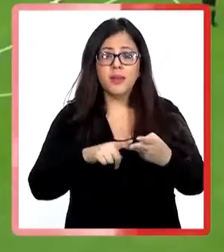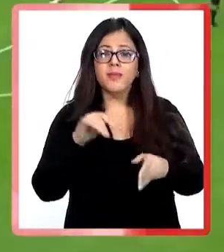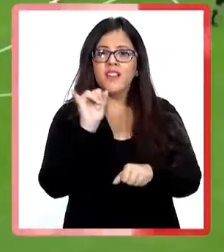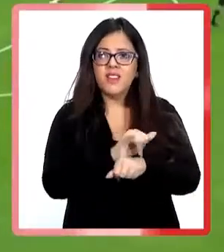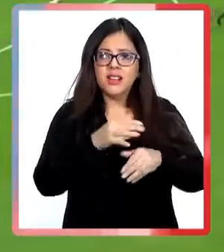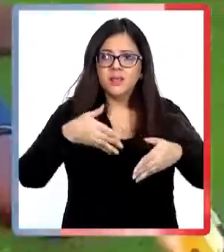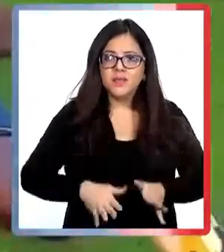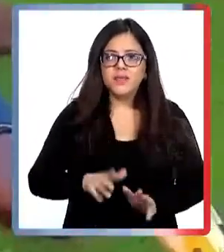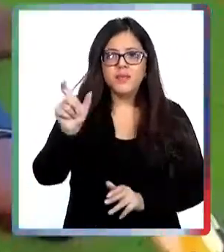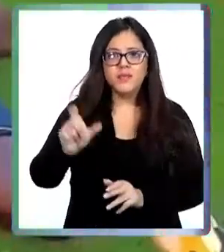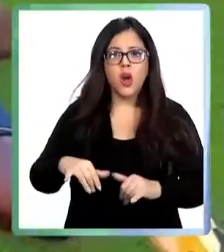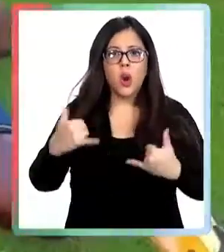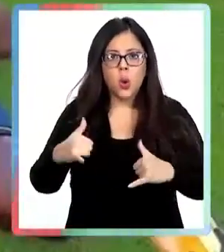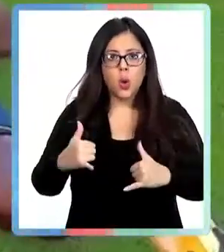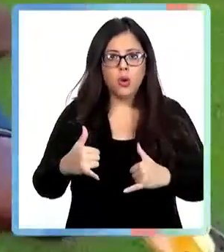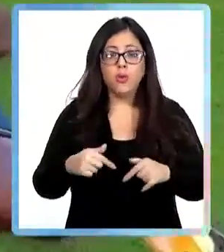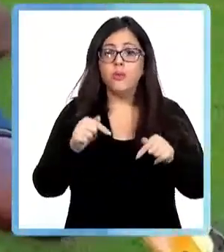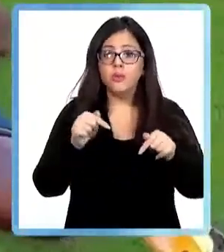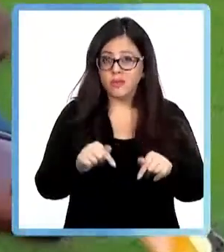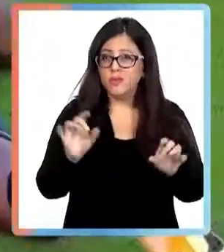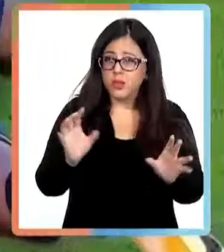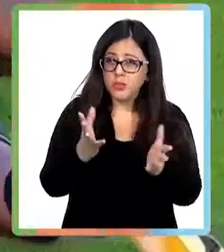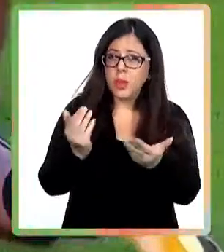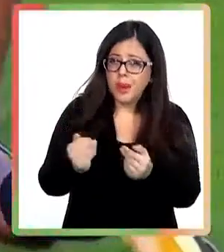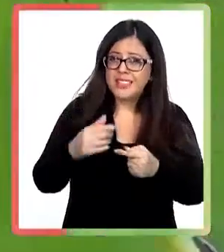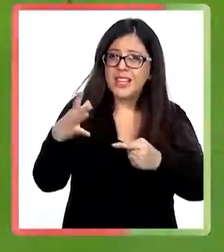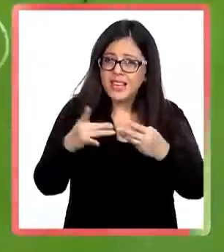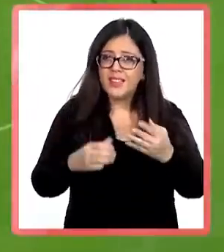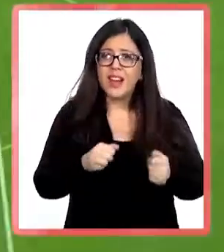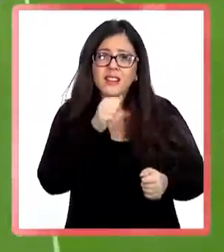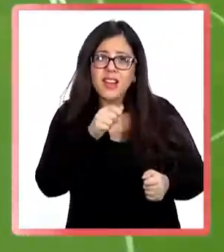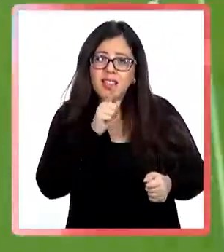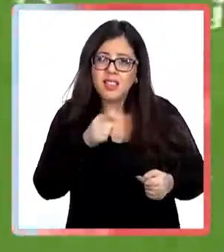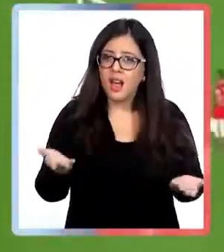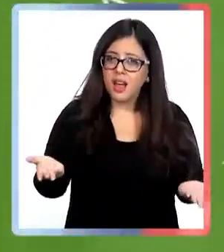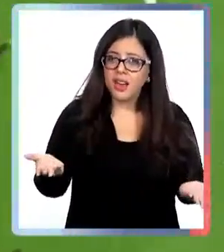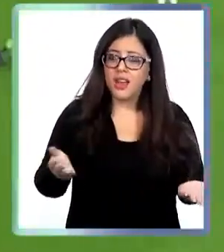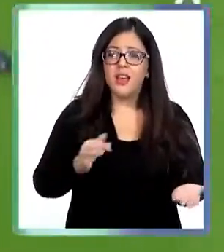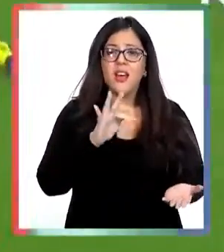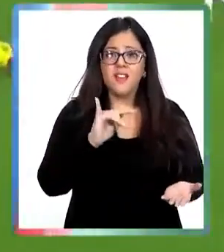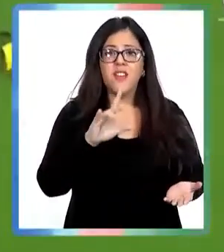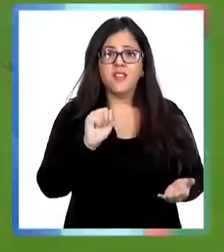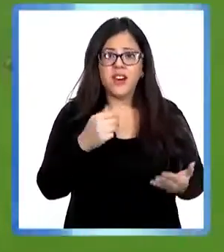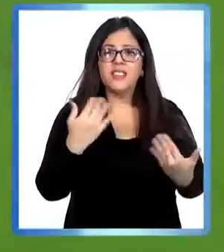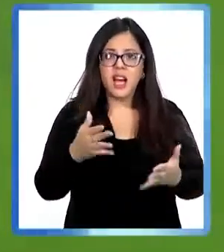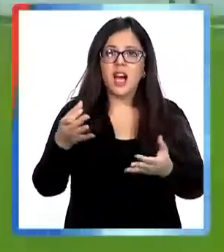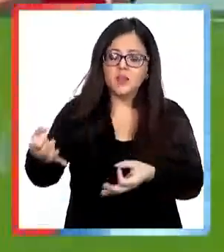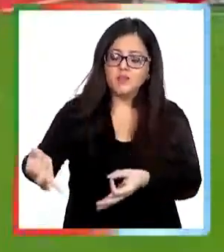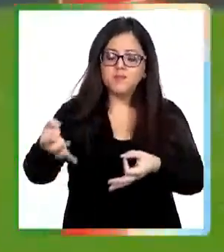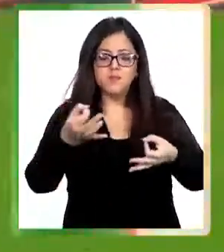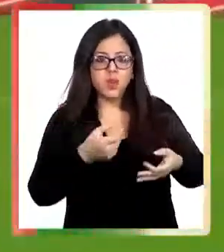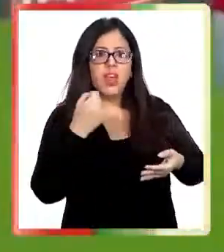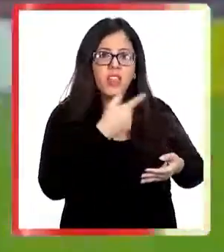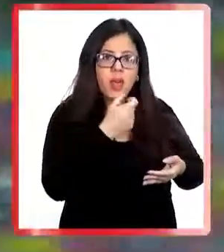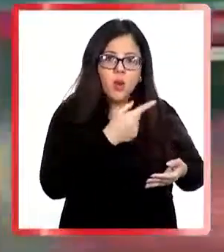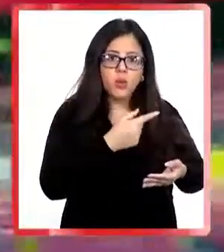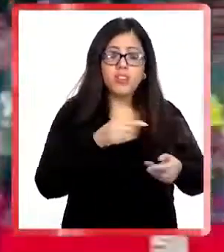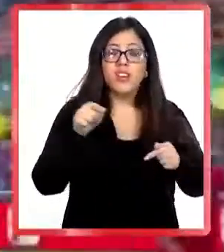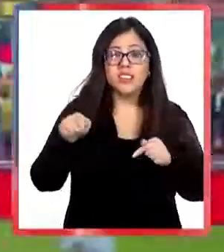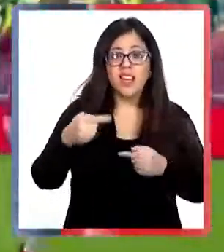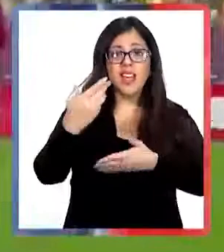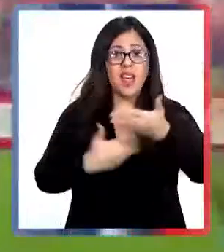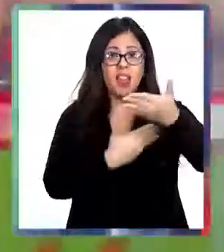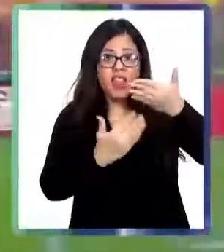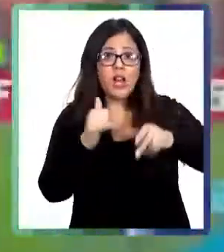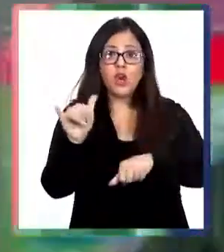jugador. ¿Tenemos esperanzas de clasificar a Qatar por esta vía? La FIFA ya acogió esta denuncia y The New York Times recuerda